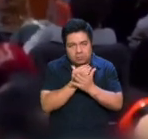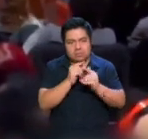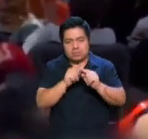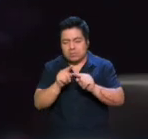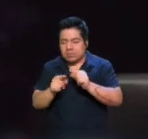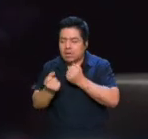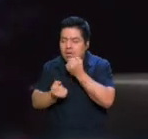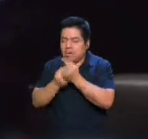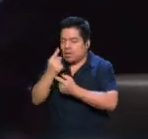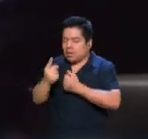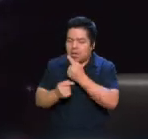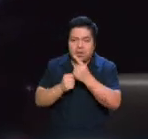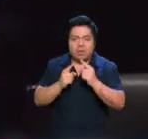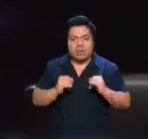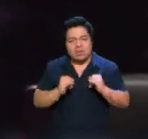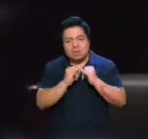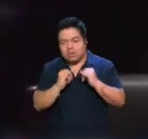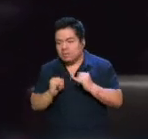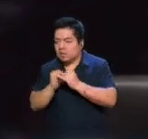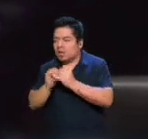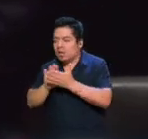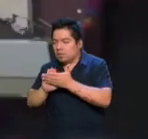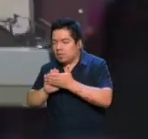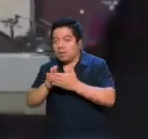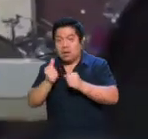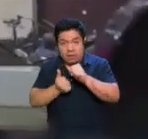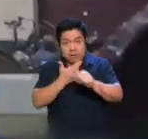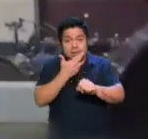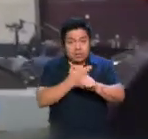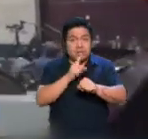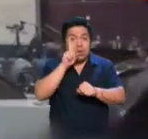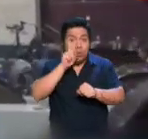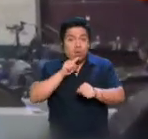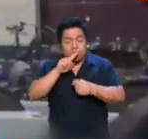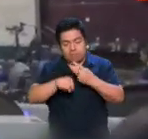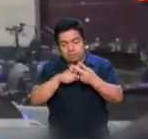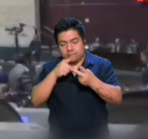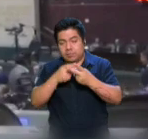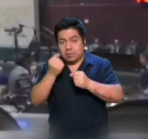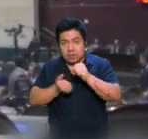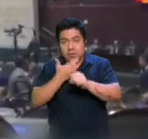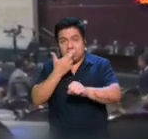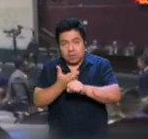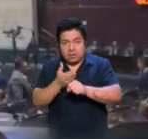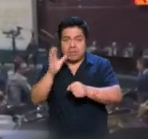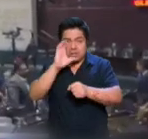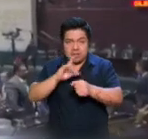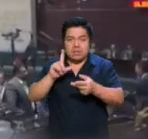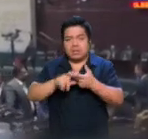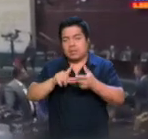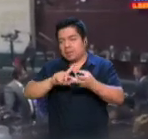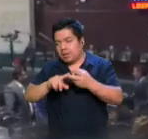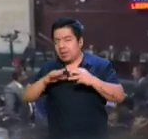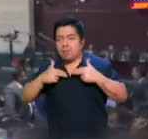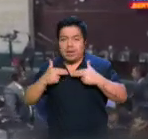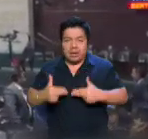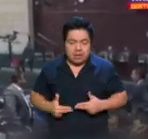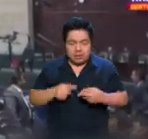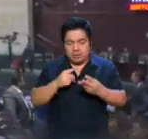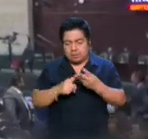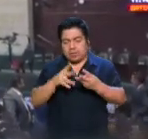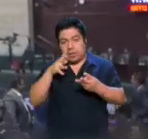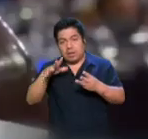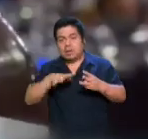funciones en algunas dependencias, y a pesar de que crea las Secretarías de las Mujeres y de Ciencia, Humanidades, Tecnología e Innovación, así como la Agencia